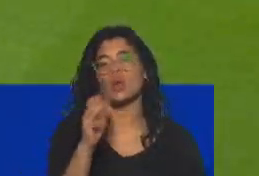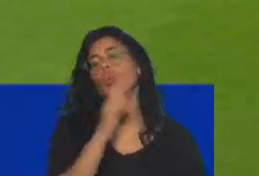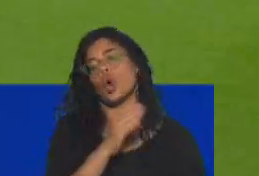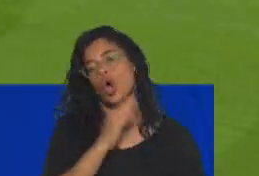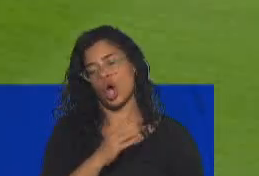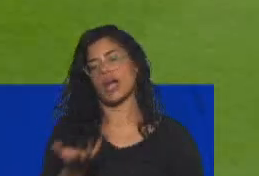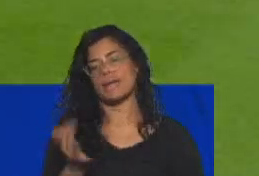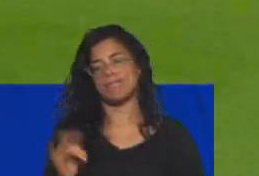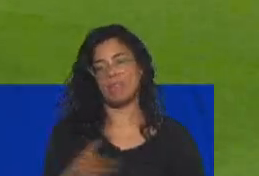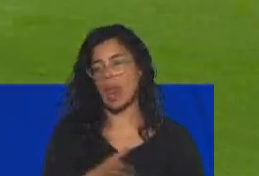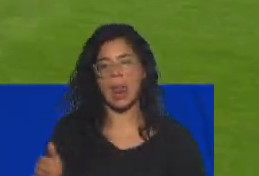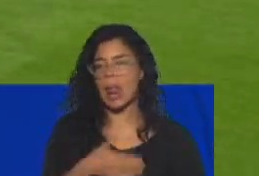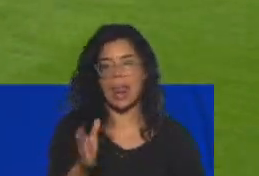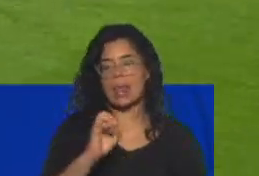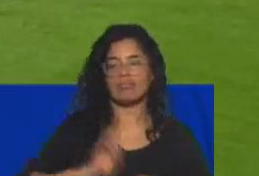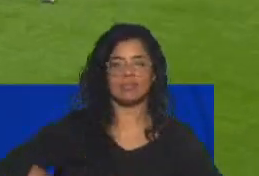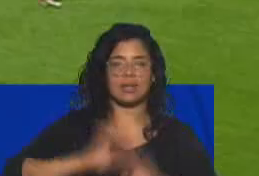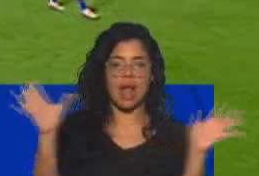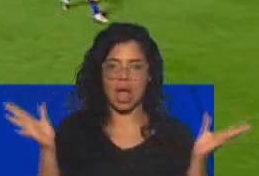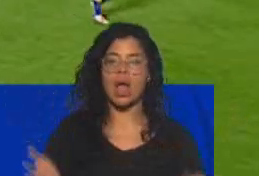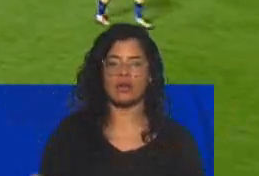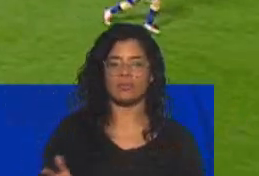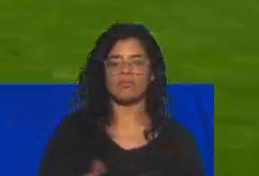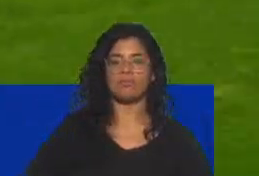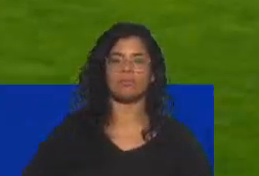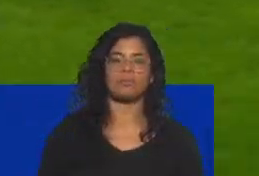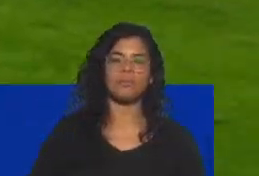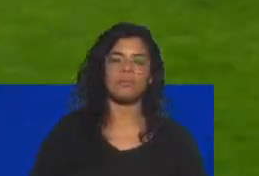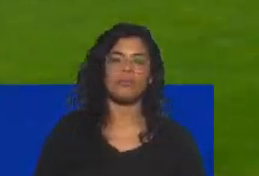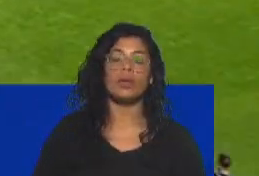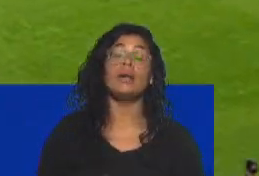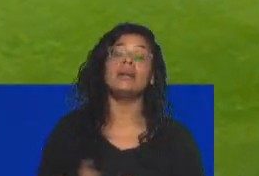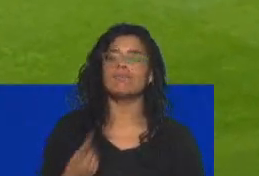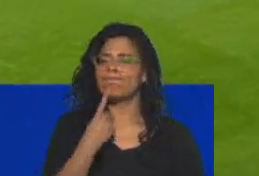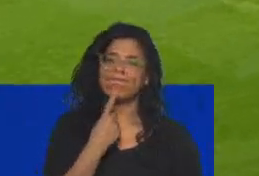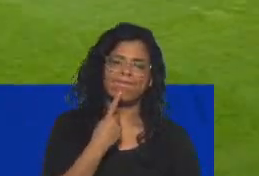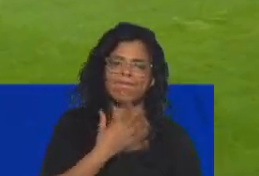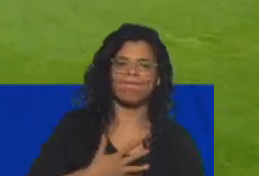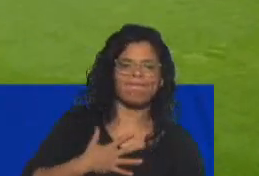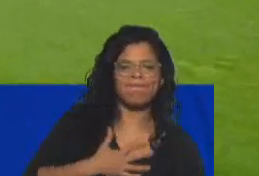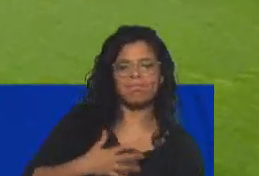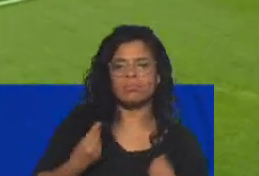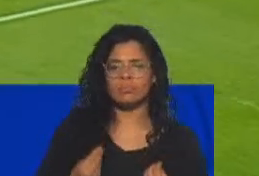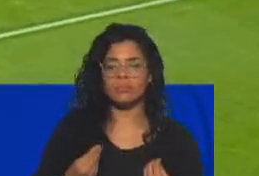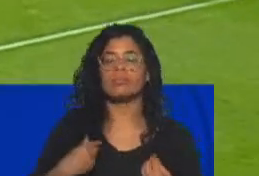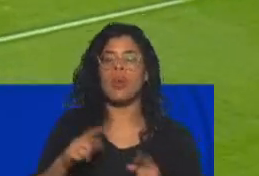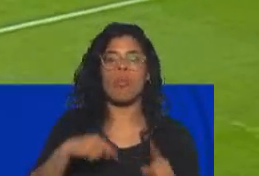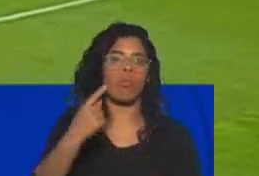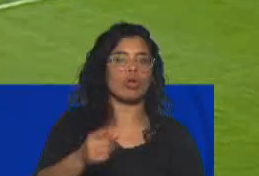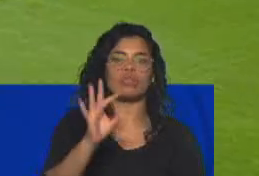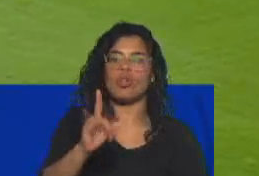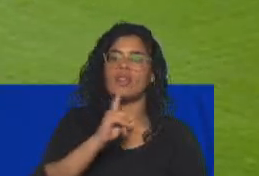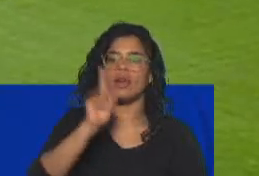repito, las más claras para terminar de liquidar la historia. Y la incertidumbre tiene que ver y gira en torno a quién será el próximo entrenador,